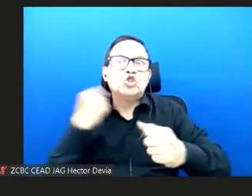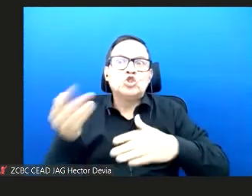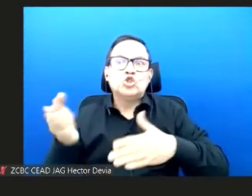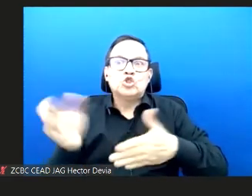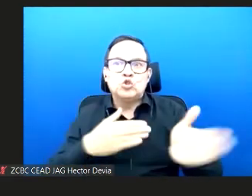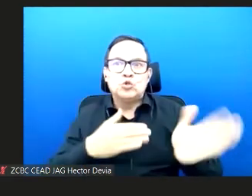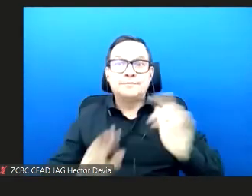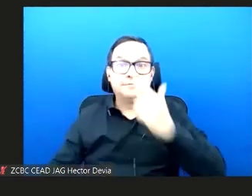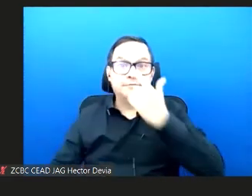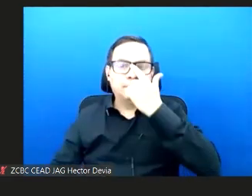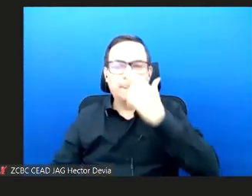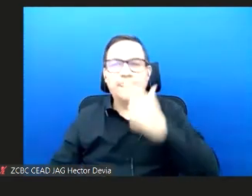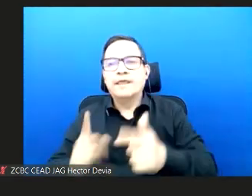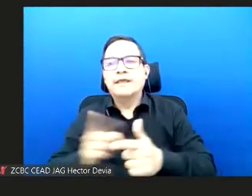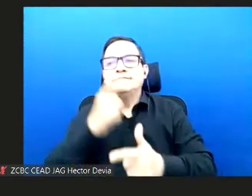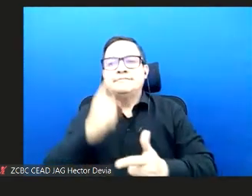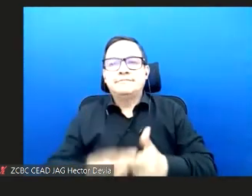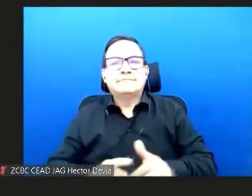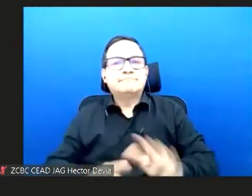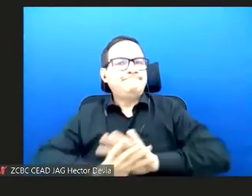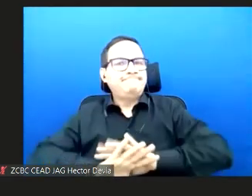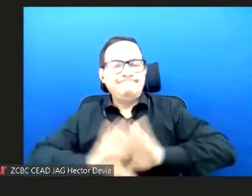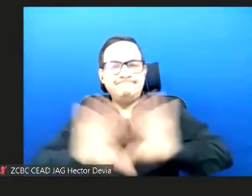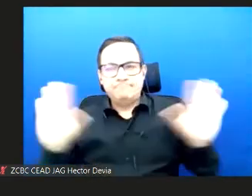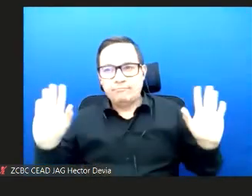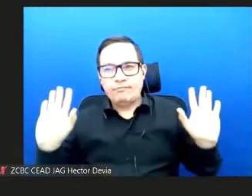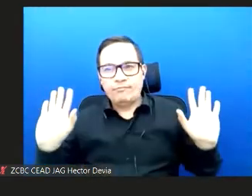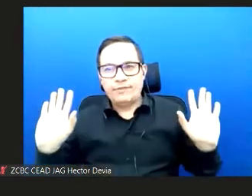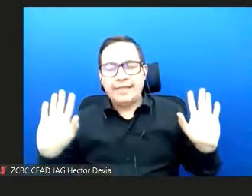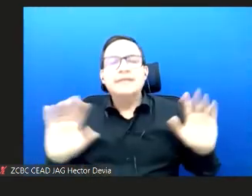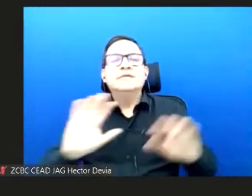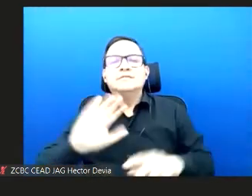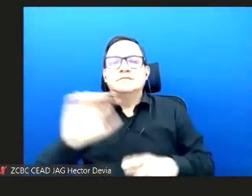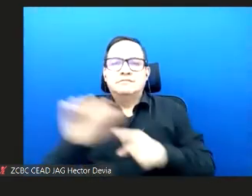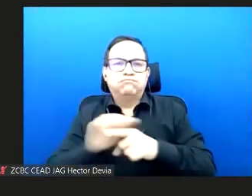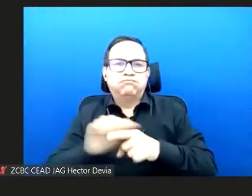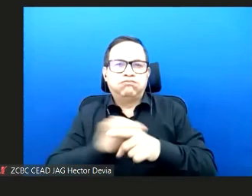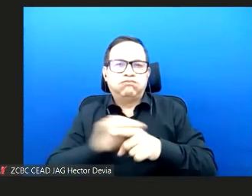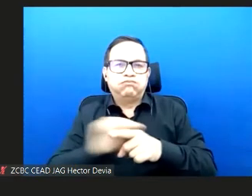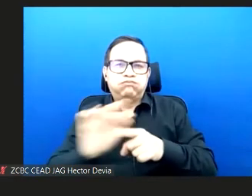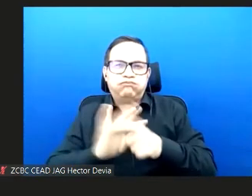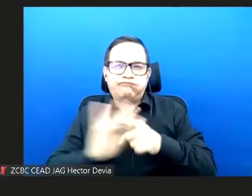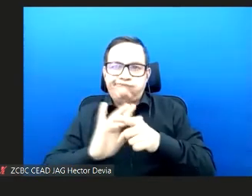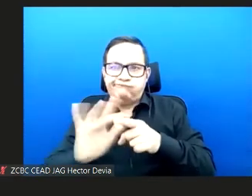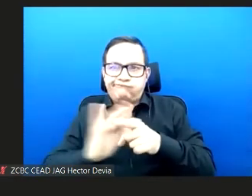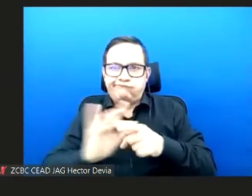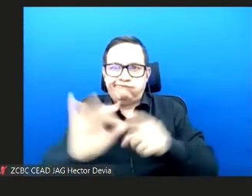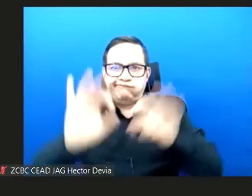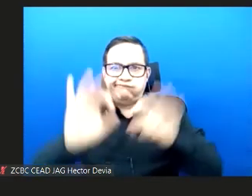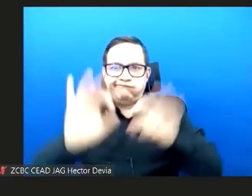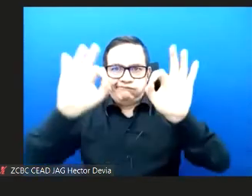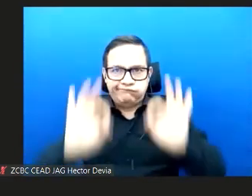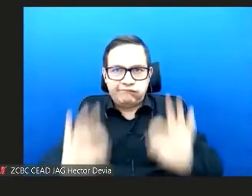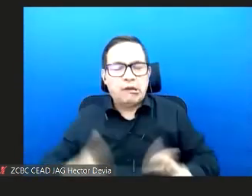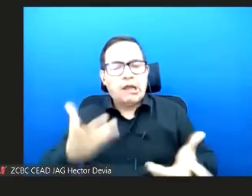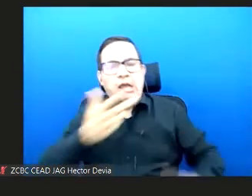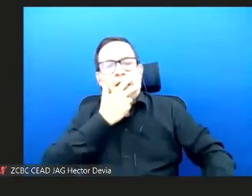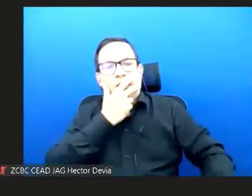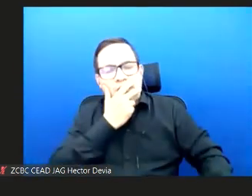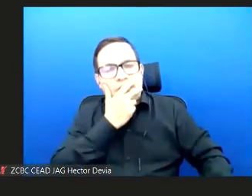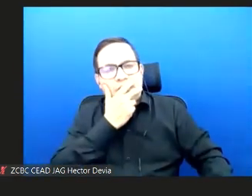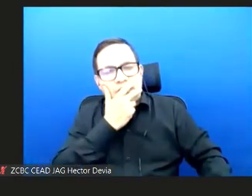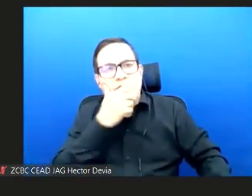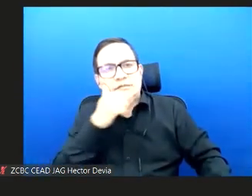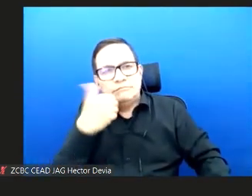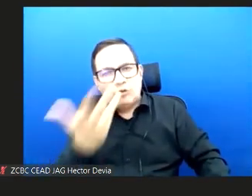Listo, y entonces ya vimos los 4 ejercicios aplicativos para que se den una idea de cómo tienen que